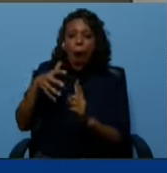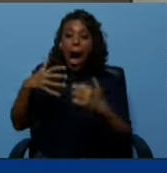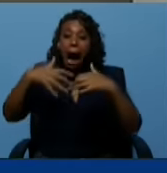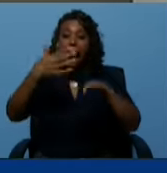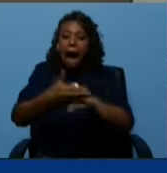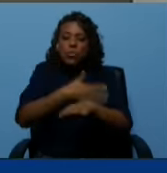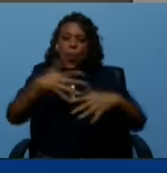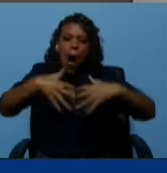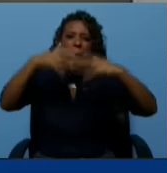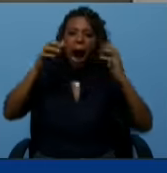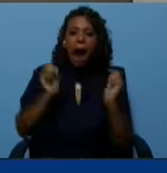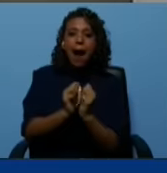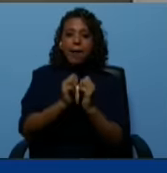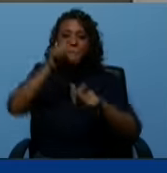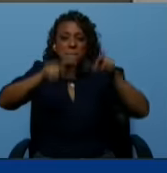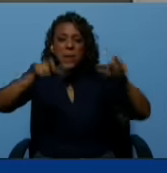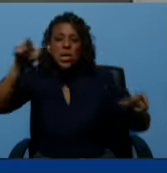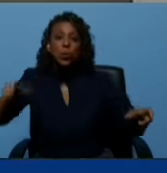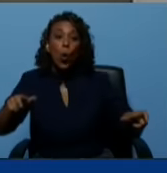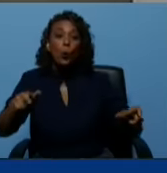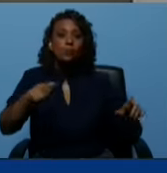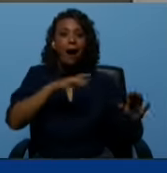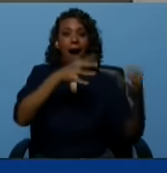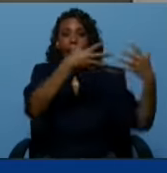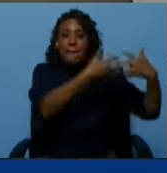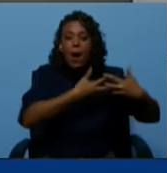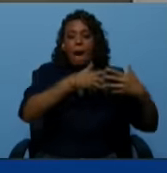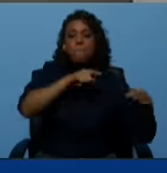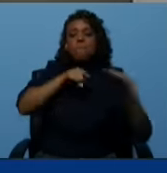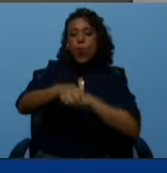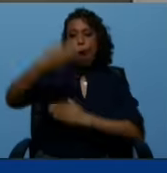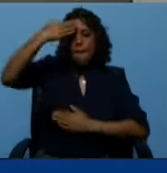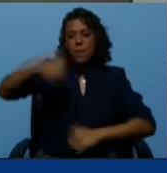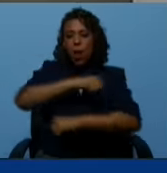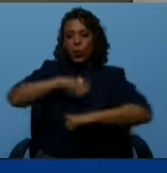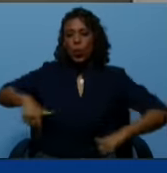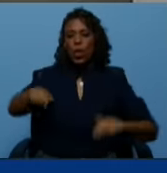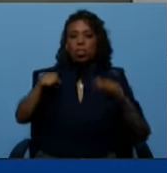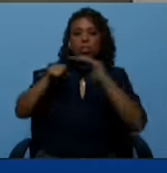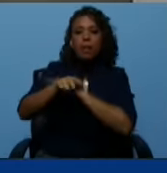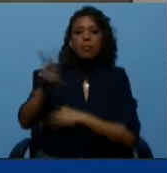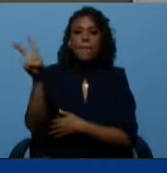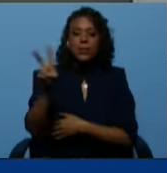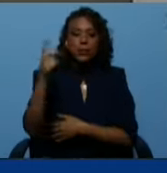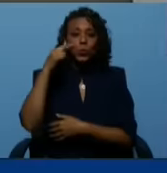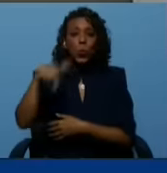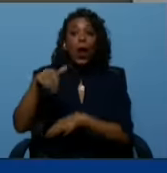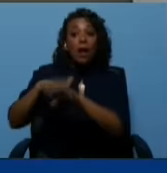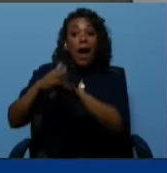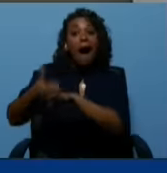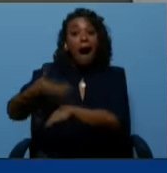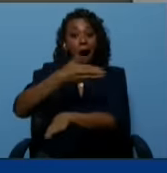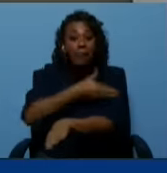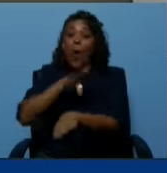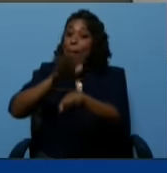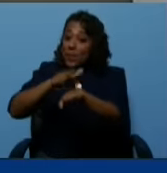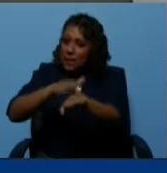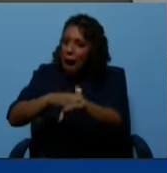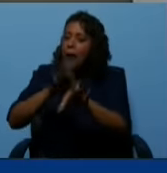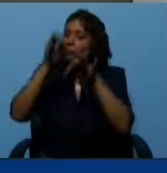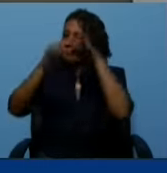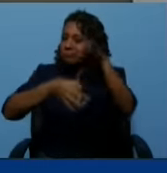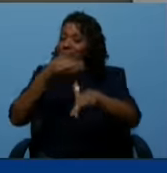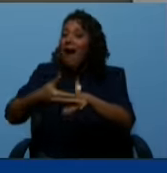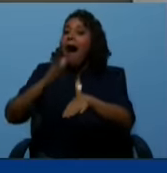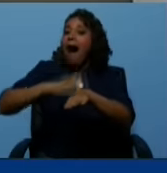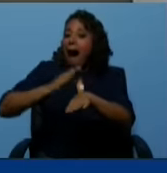civil para pedir una intervención militar gringa en Venezuela. Lo dijimos antes,